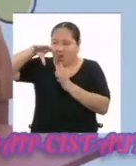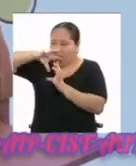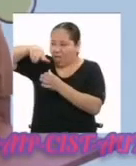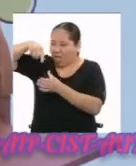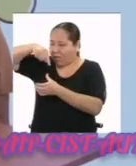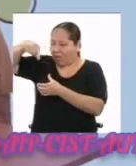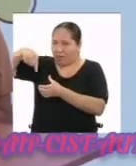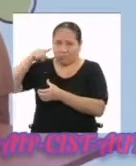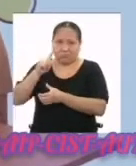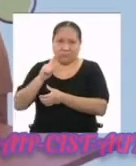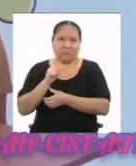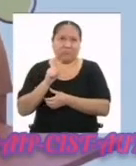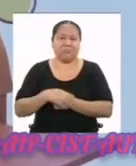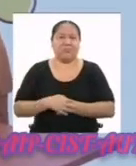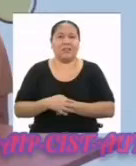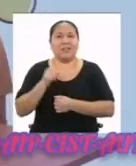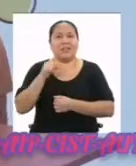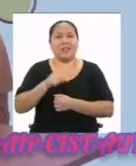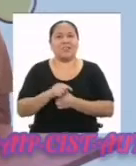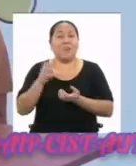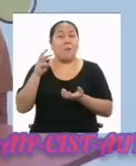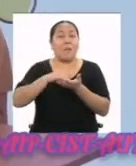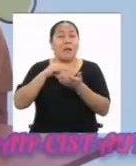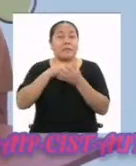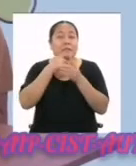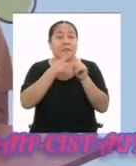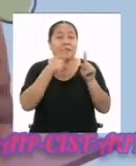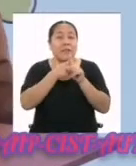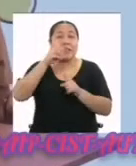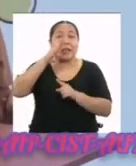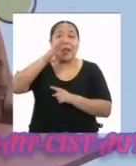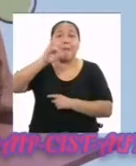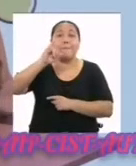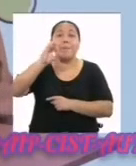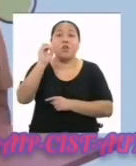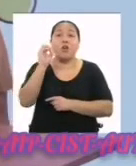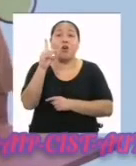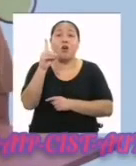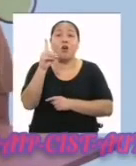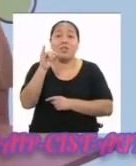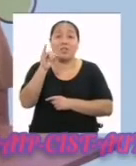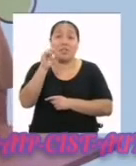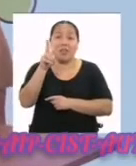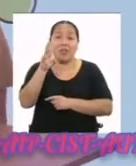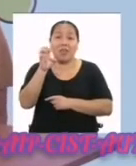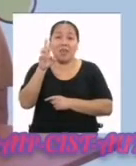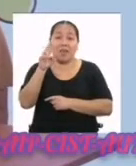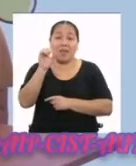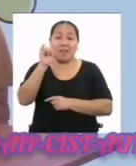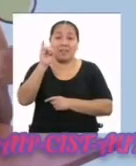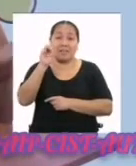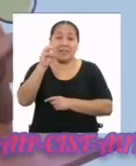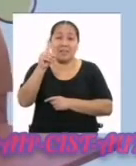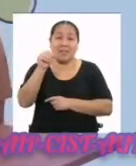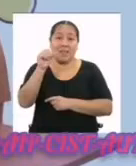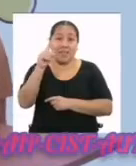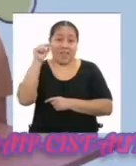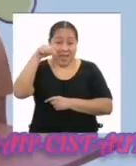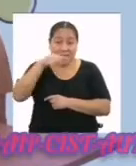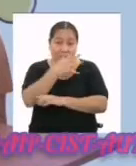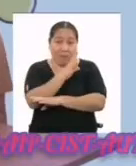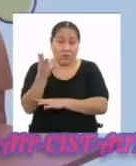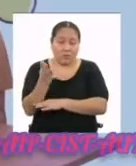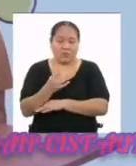mayor parte de nuestra biodiversidad se encuentra en nuestros bosques. ¡Qué hermoso! Pero también me da pena porque la